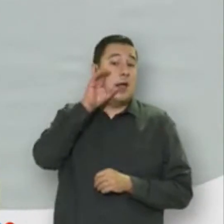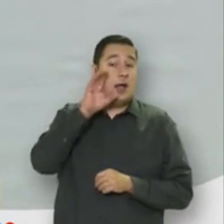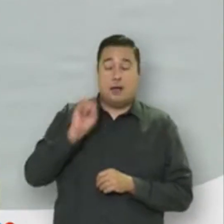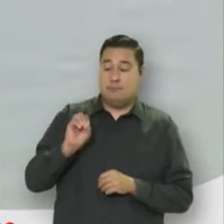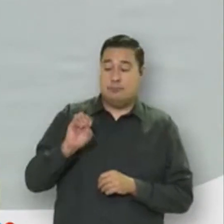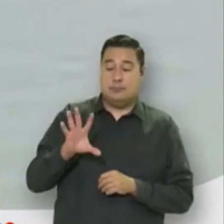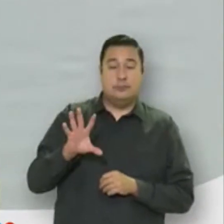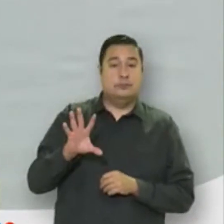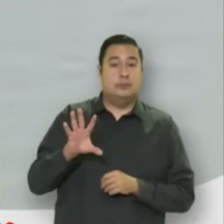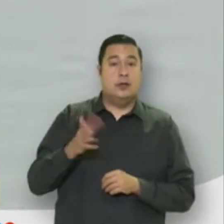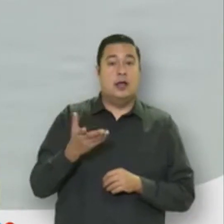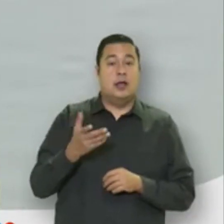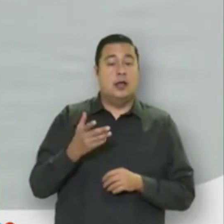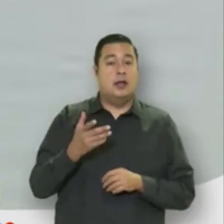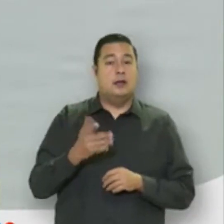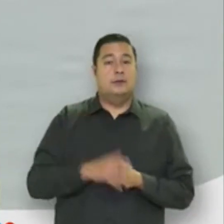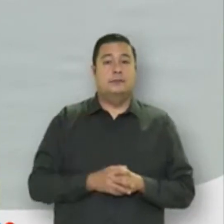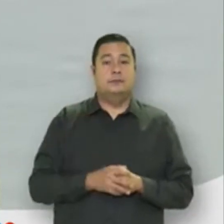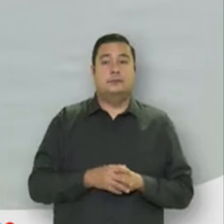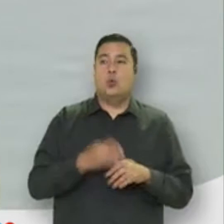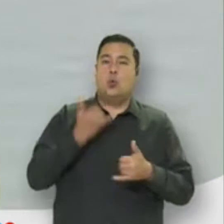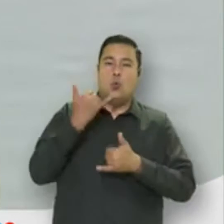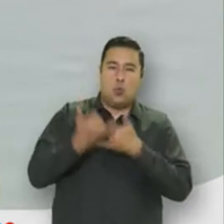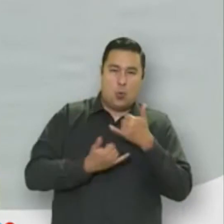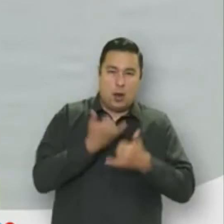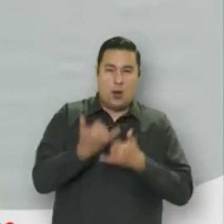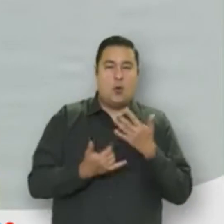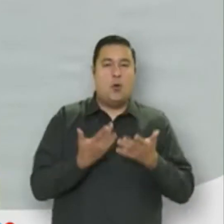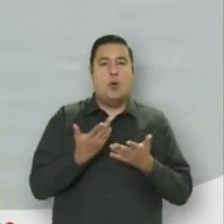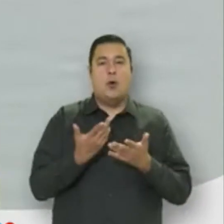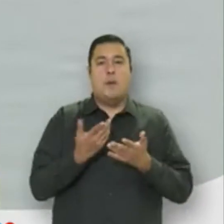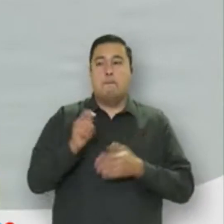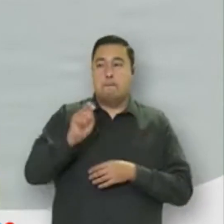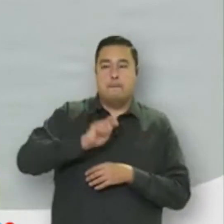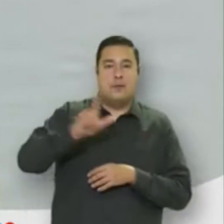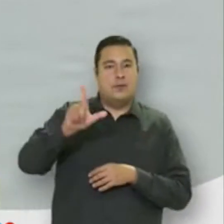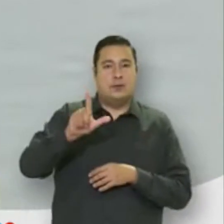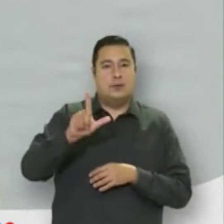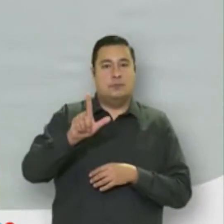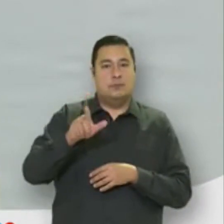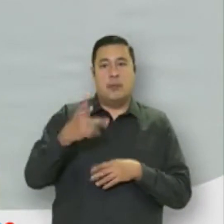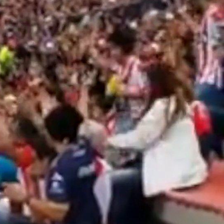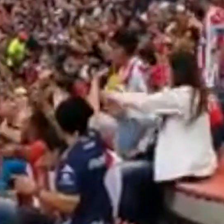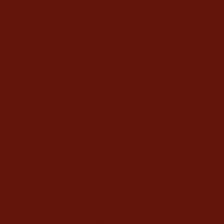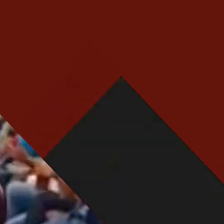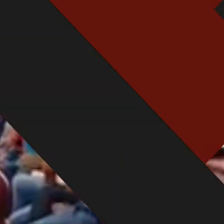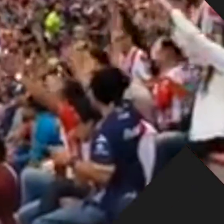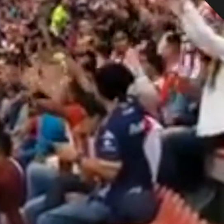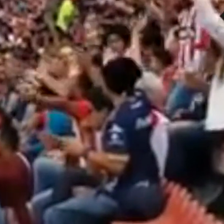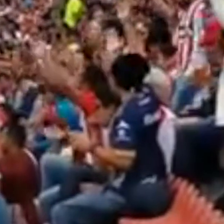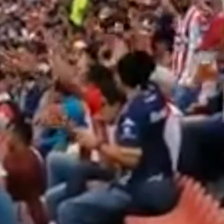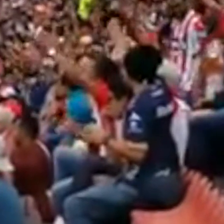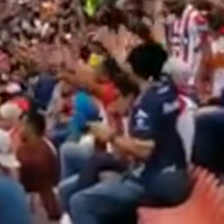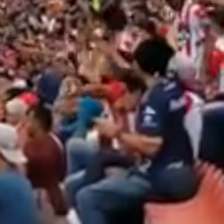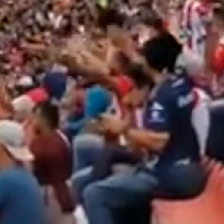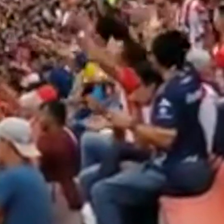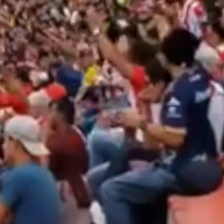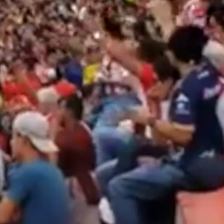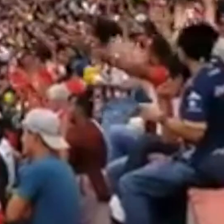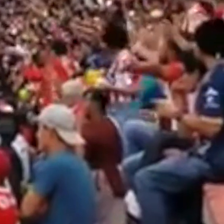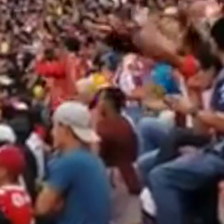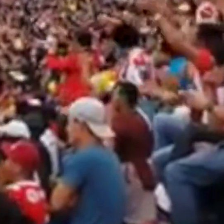cualquier juego que se pueda dar a nivel profesional es sin público cn 13